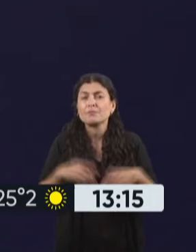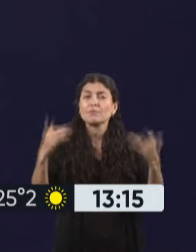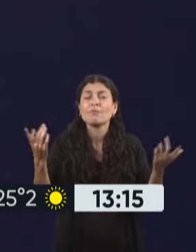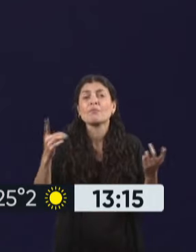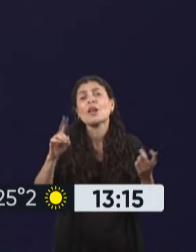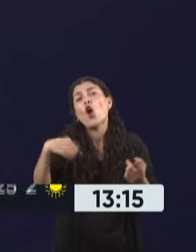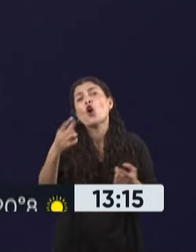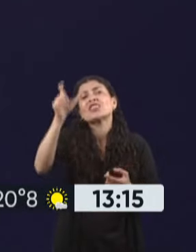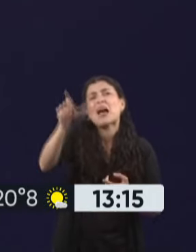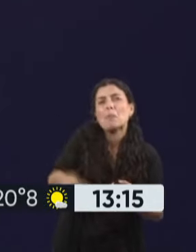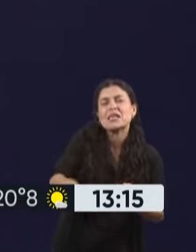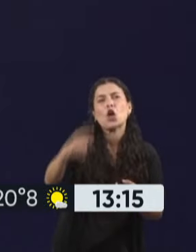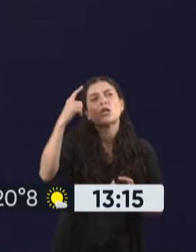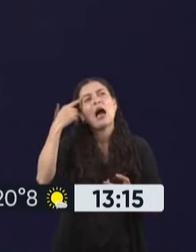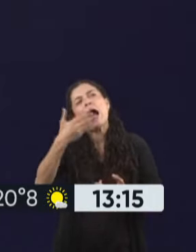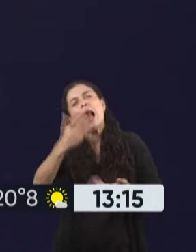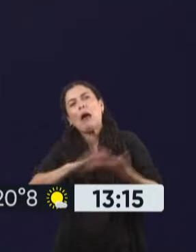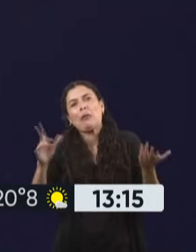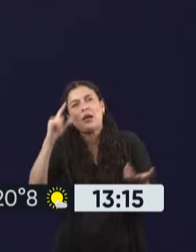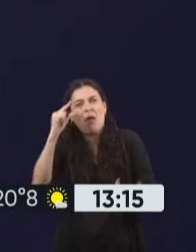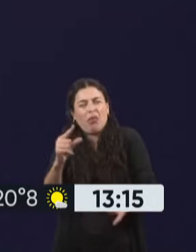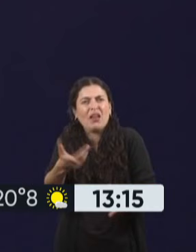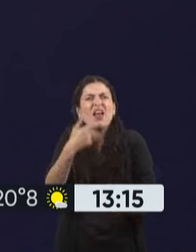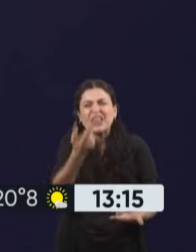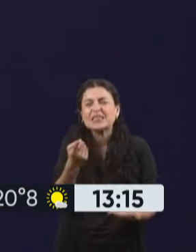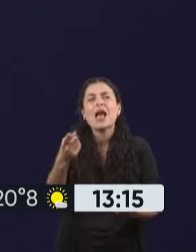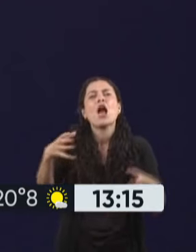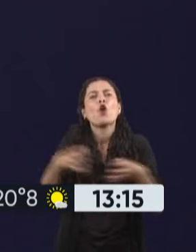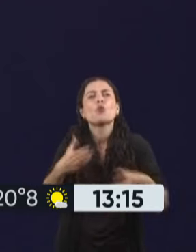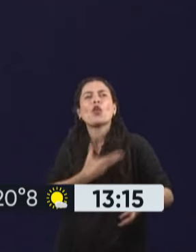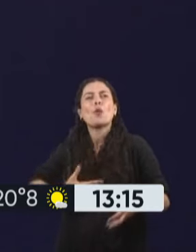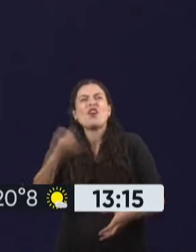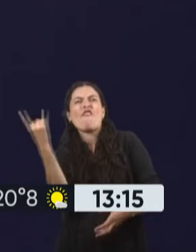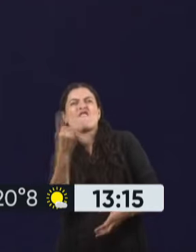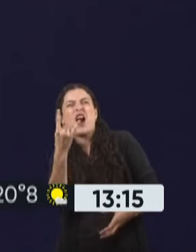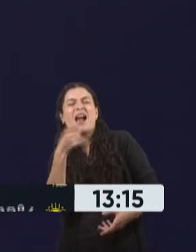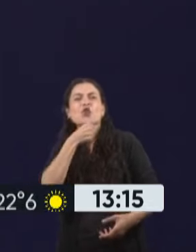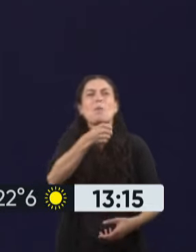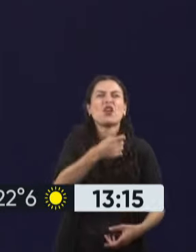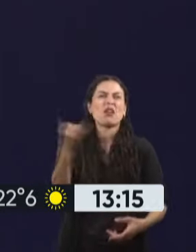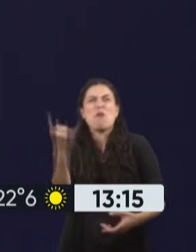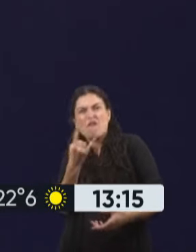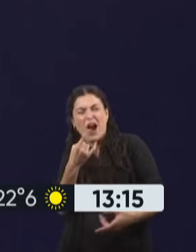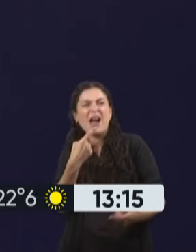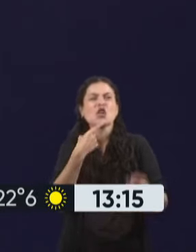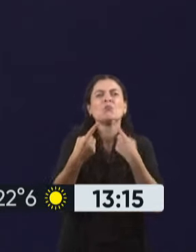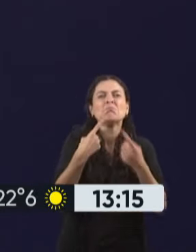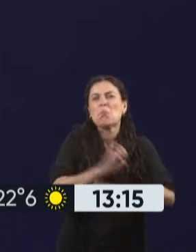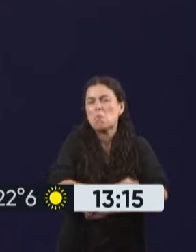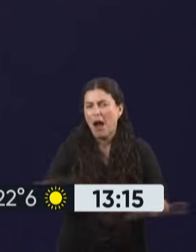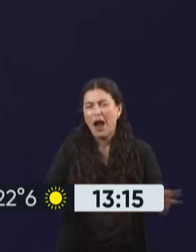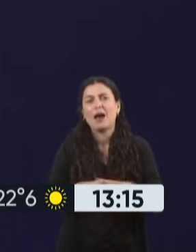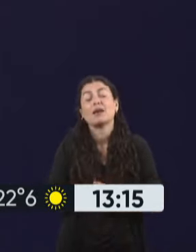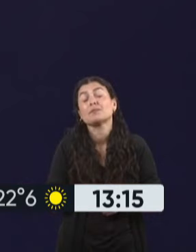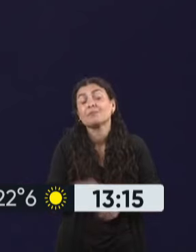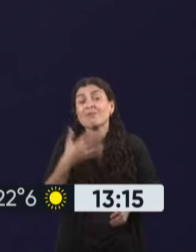mediocre que dice que armamos las entrevistas o que planteamos las preguntas o que armamos las respuestas o que no sé qué, cualquiera que haya